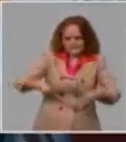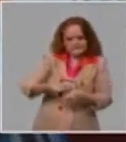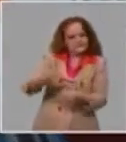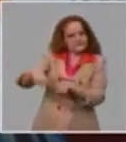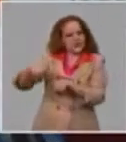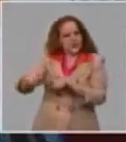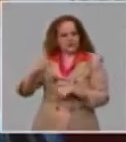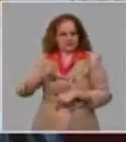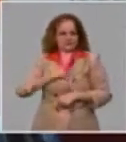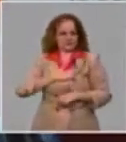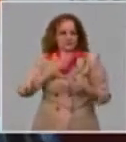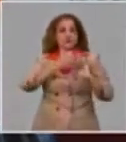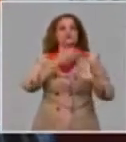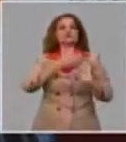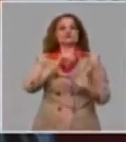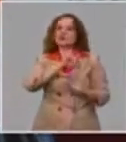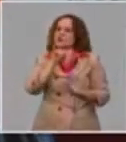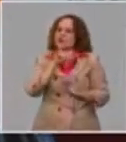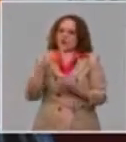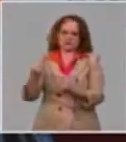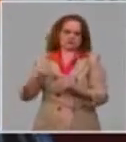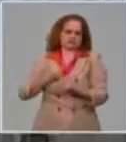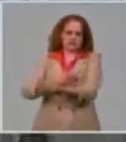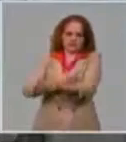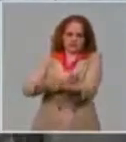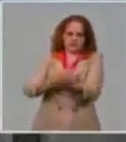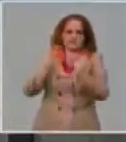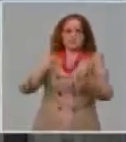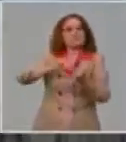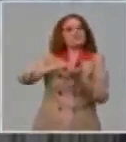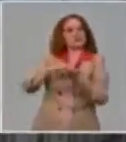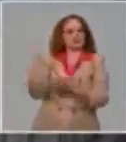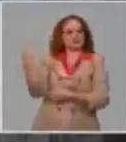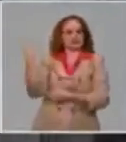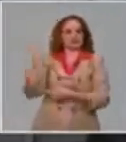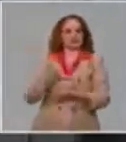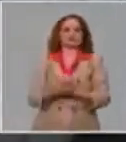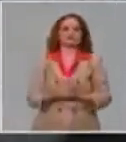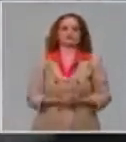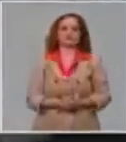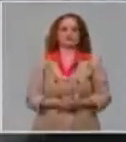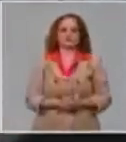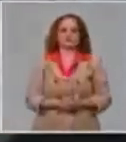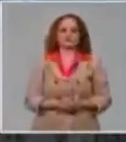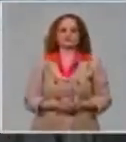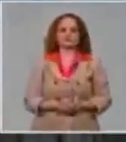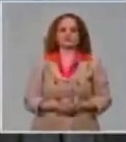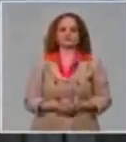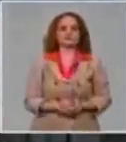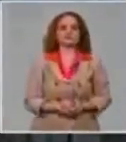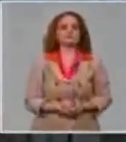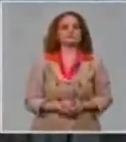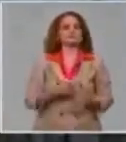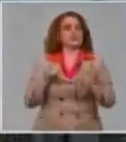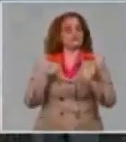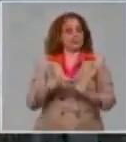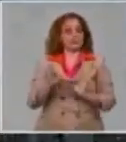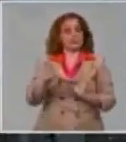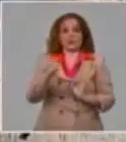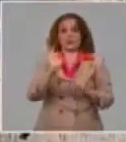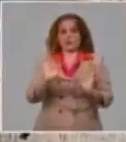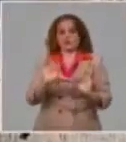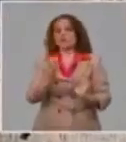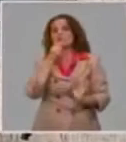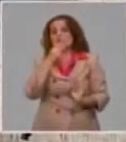construcción que hemos sido favorecidos por el proyecto. Con destino a la tienda de materiales de construcción, estos elementos son vendidos directamente